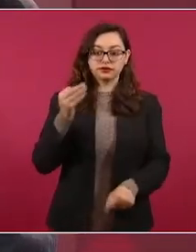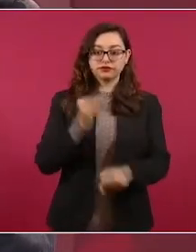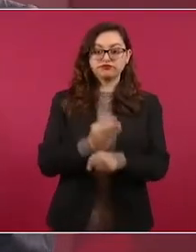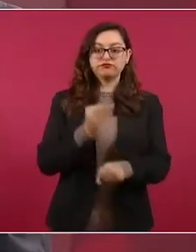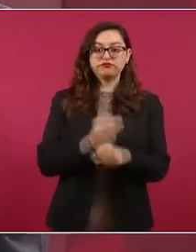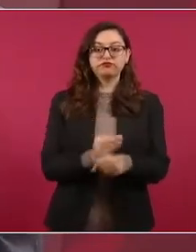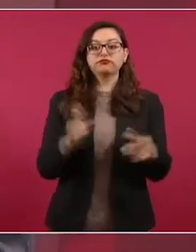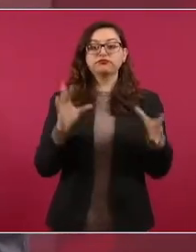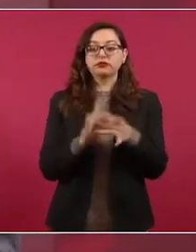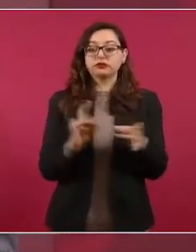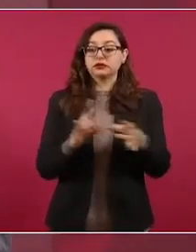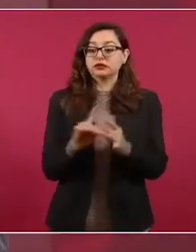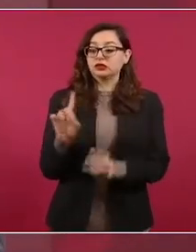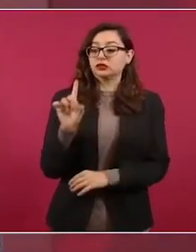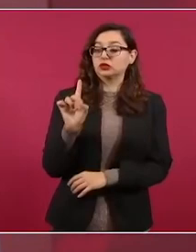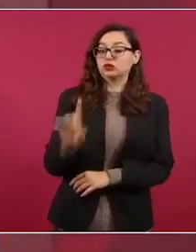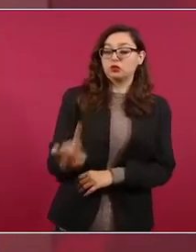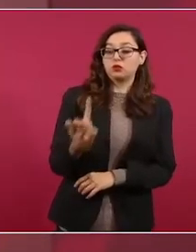no es